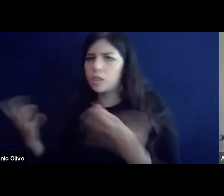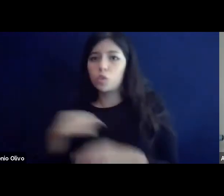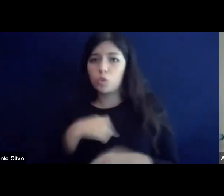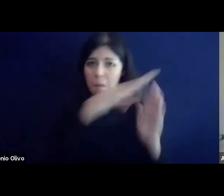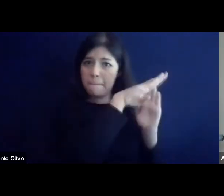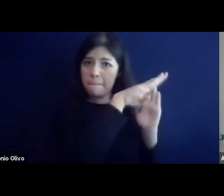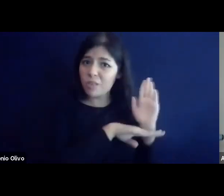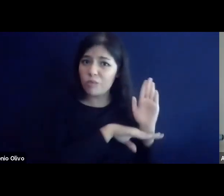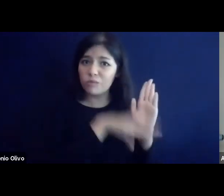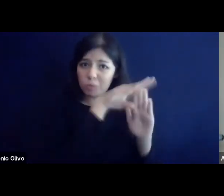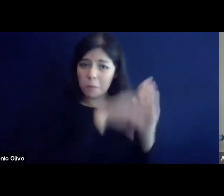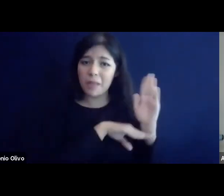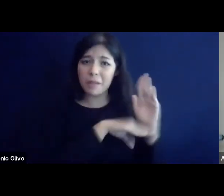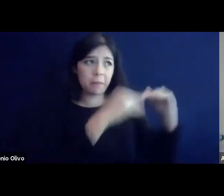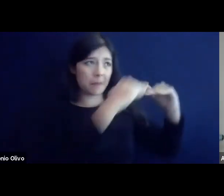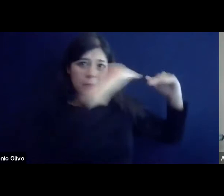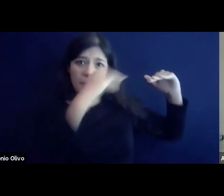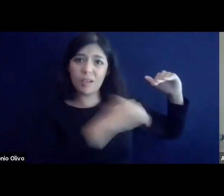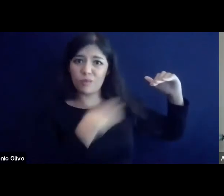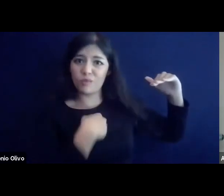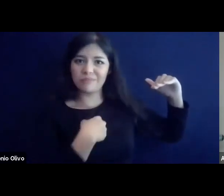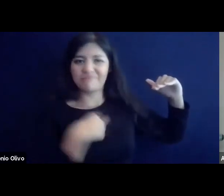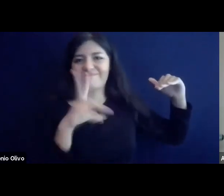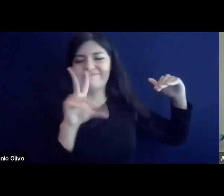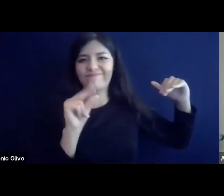¿no? Entonces es algo pesado,